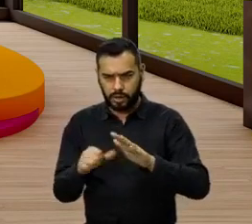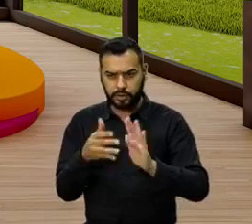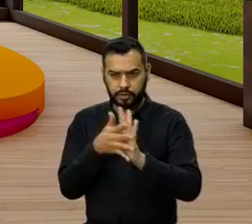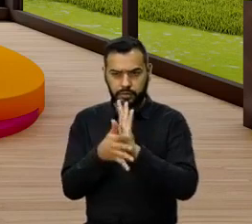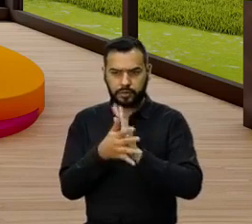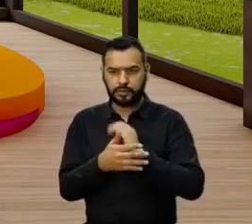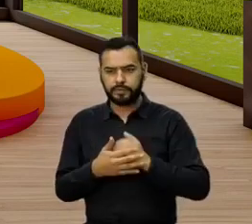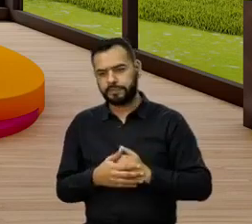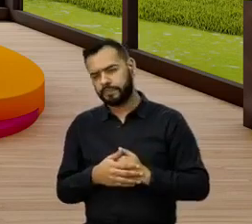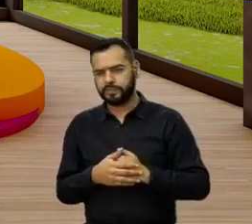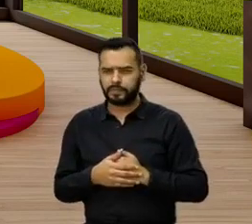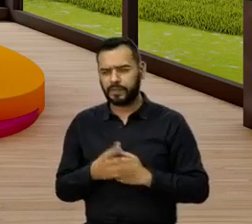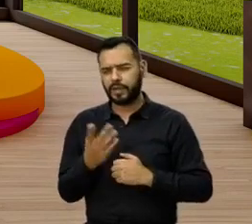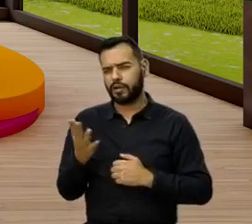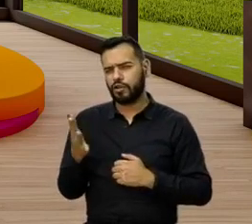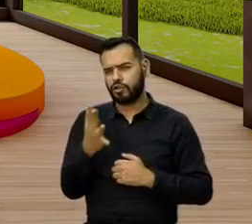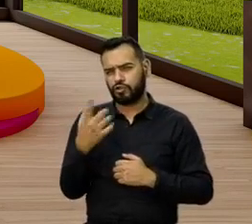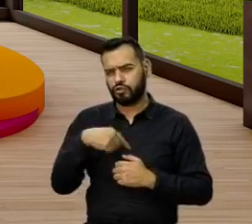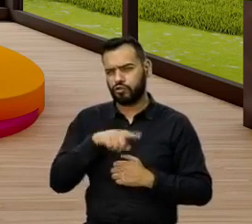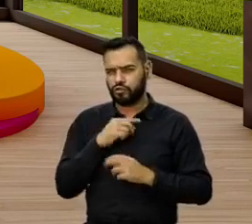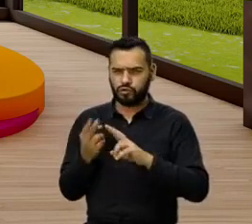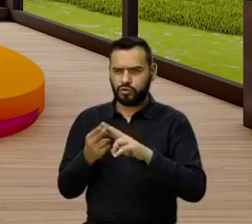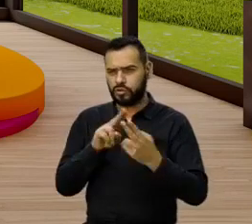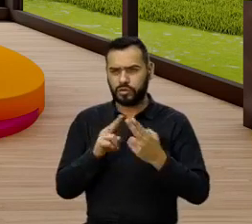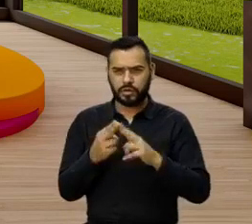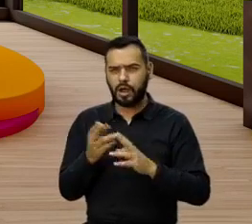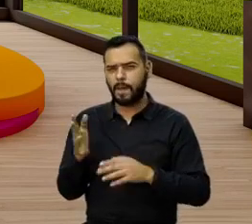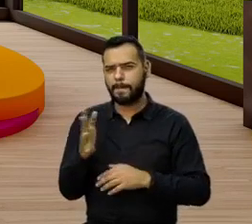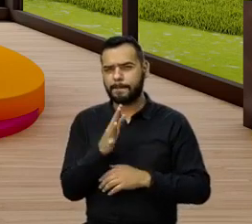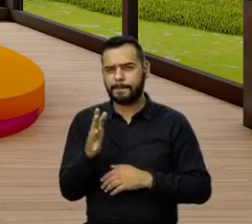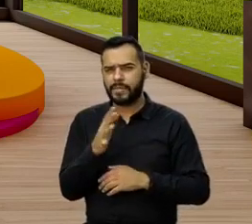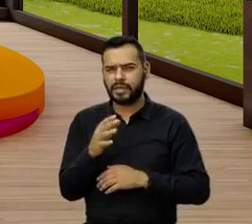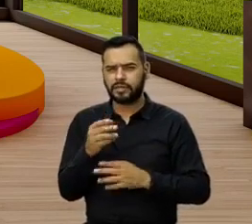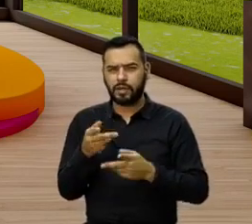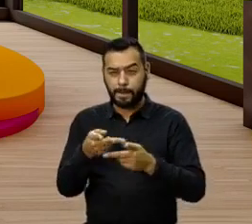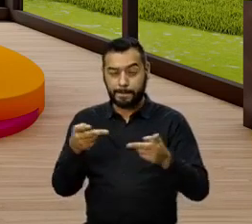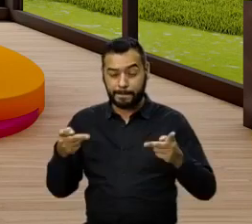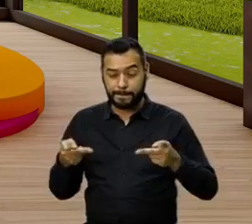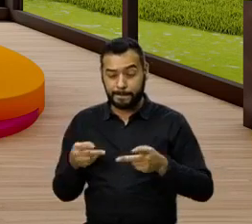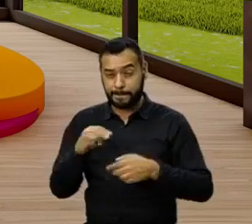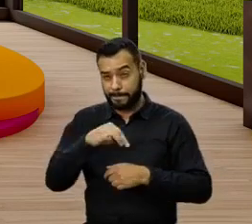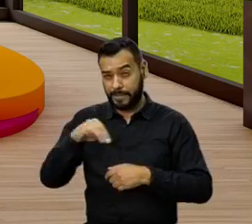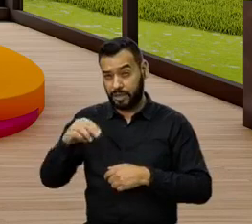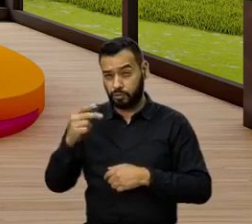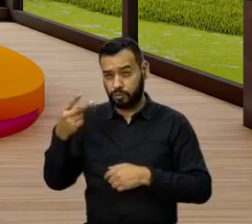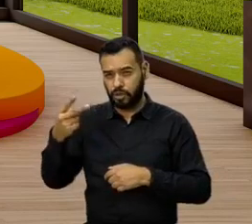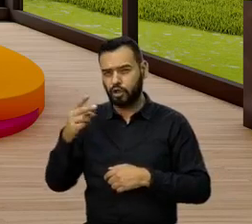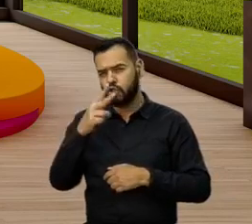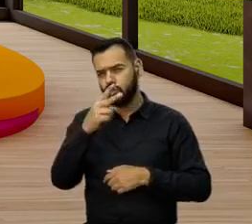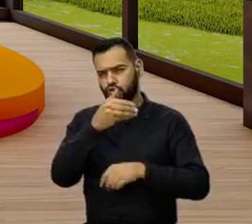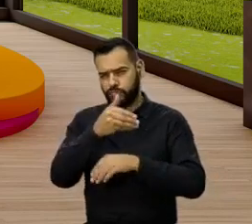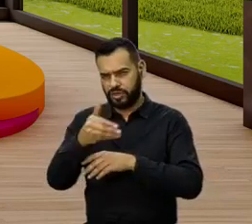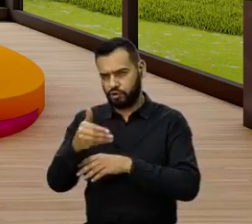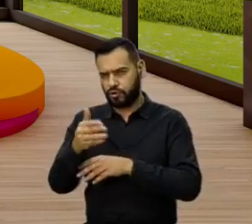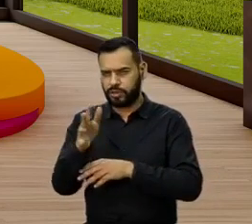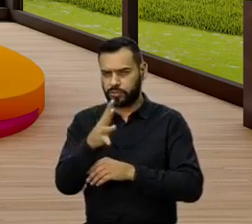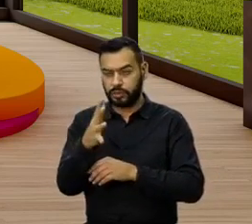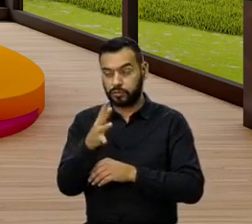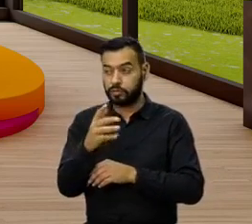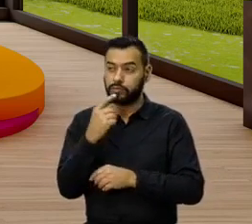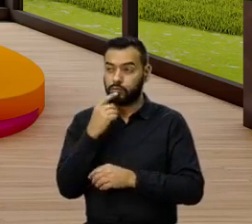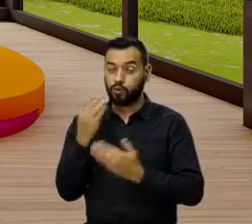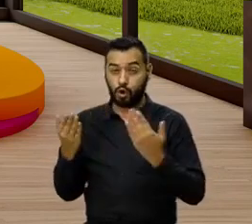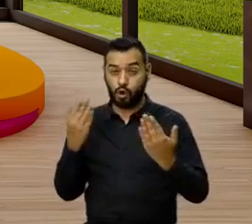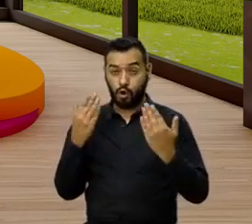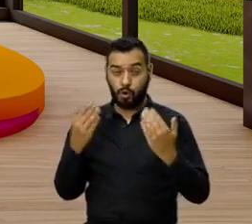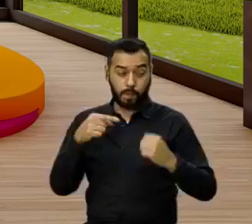esta información de momento si nosotros hiciéramos una relación estaremos hablando que nuestro metro cuadrado está sobre dos millones de pesos si hacemos como tal